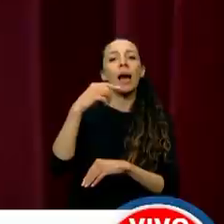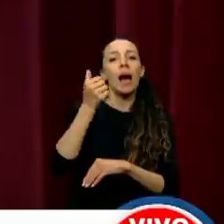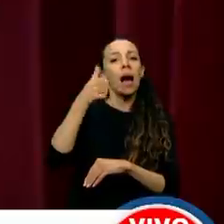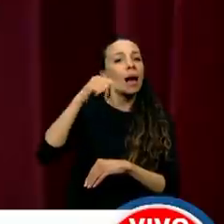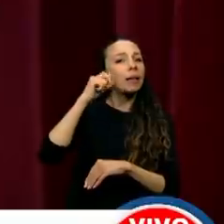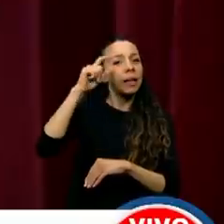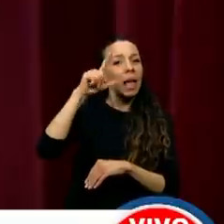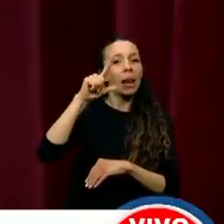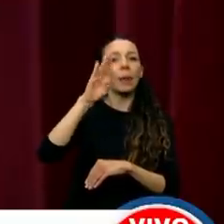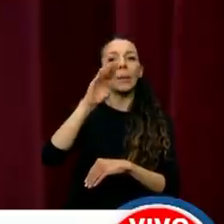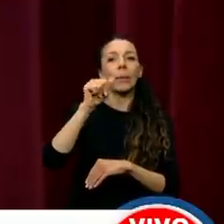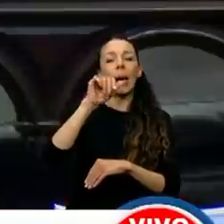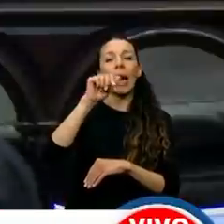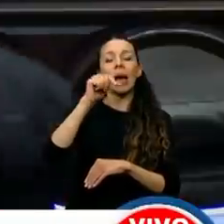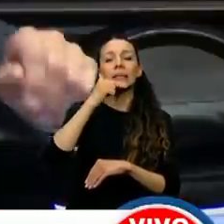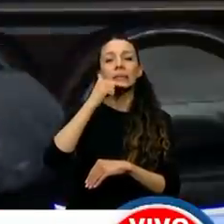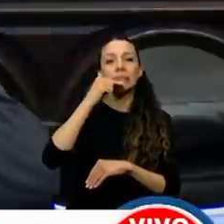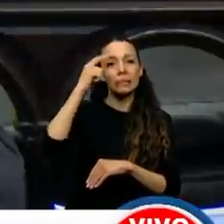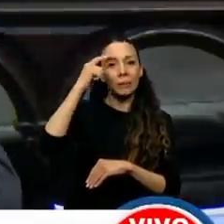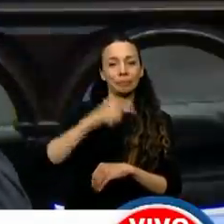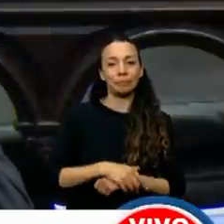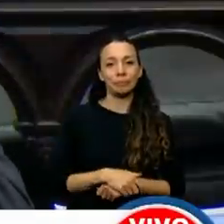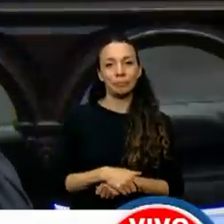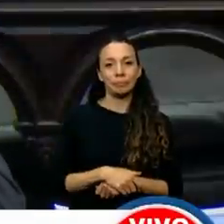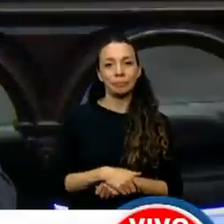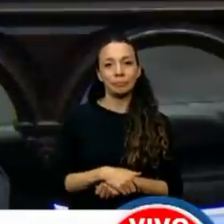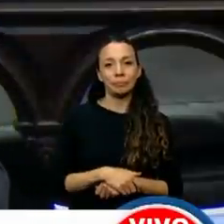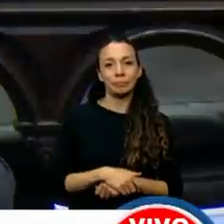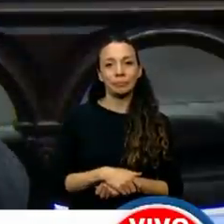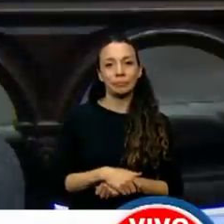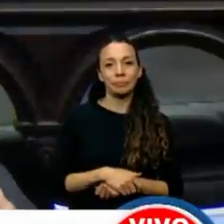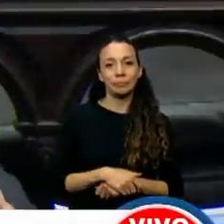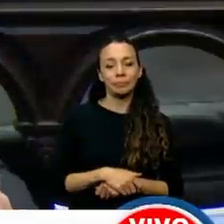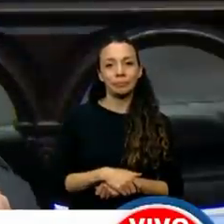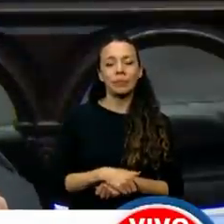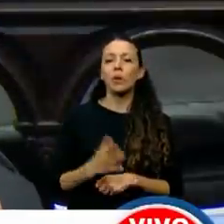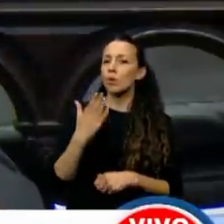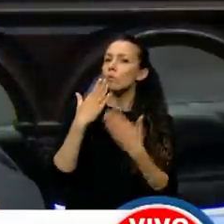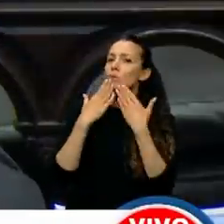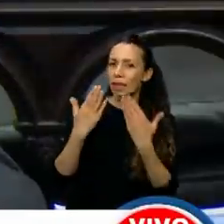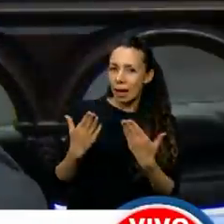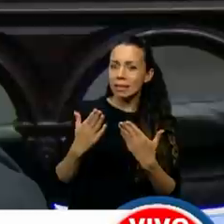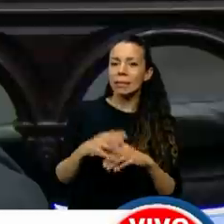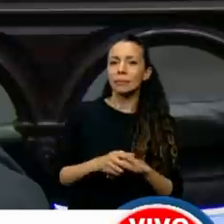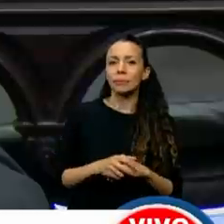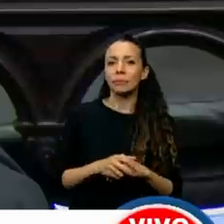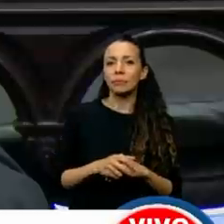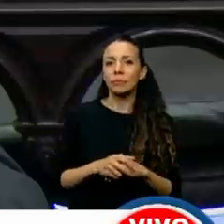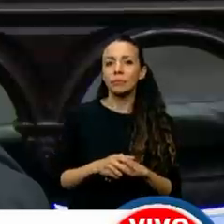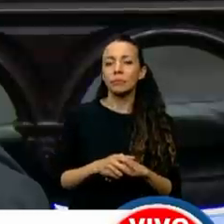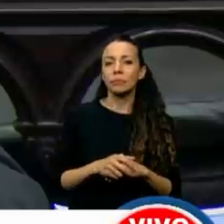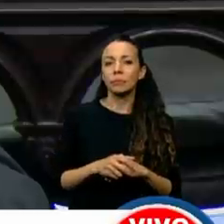base gracias presidente el presidente nosotros llegamos